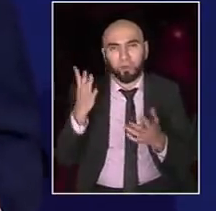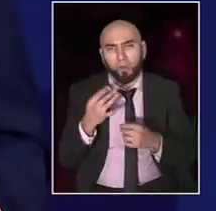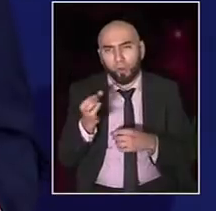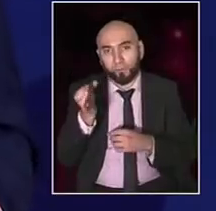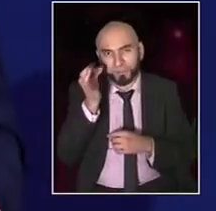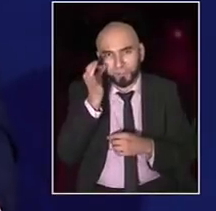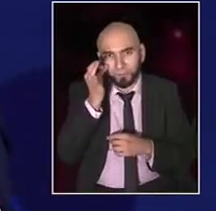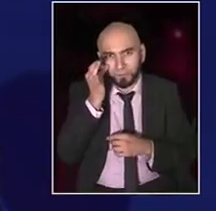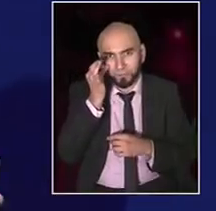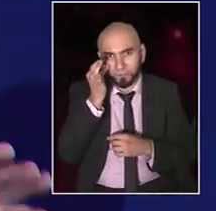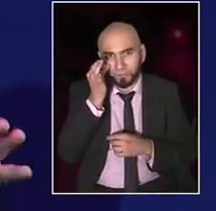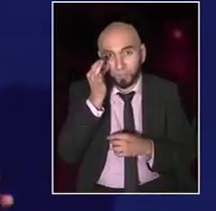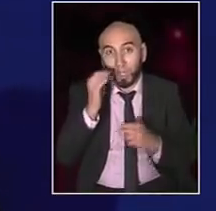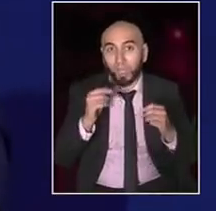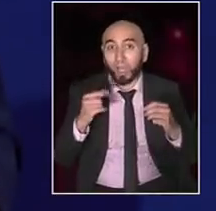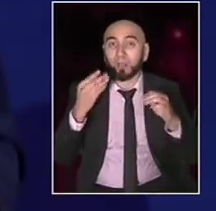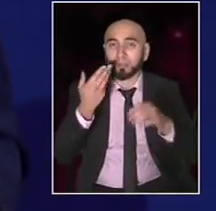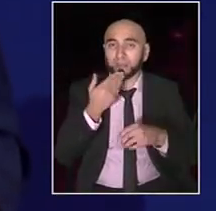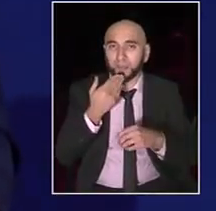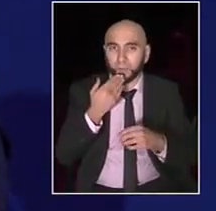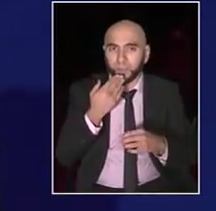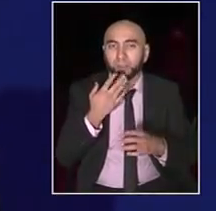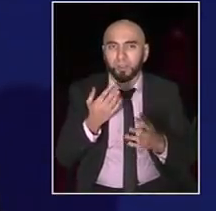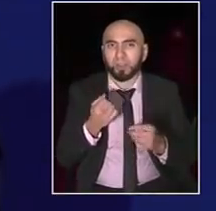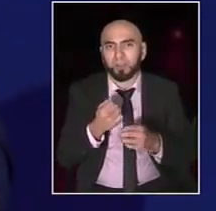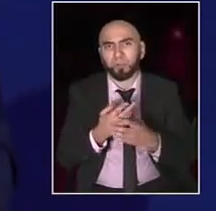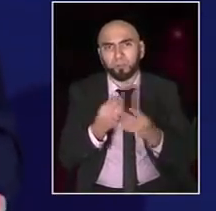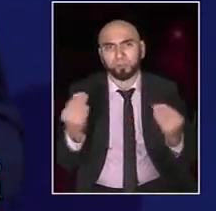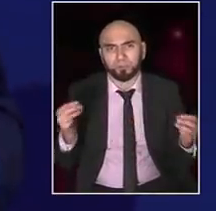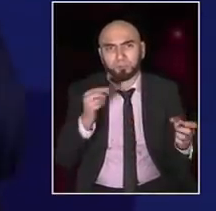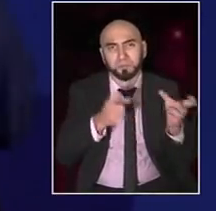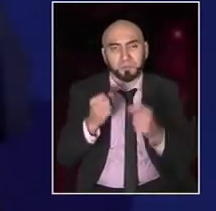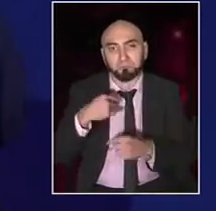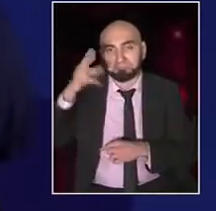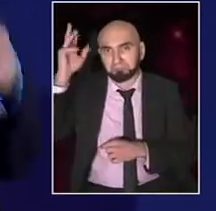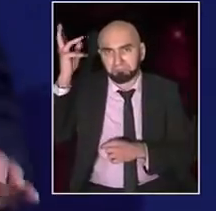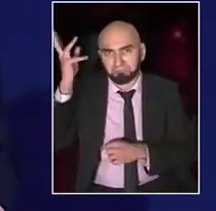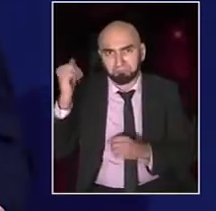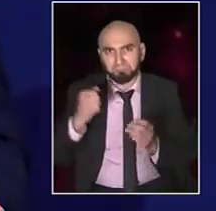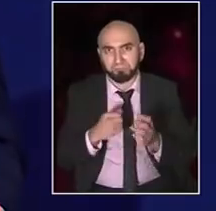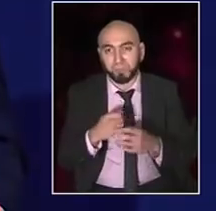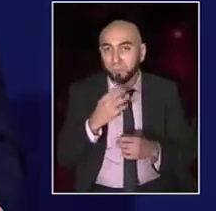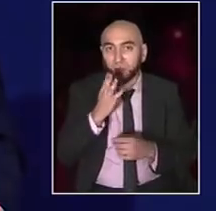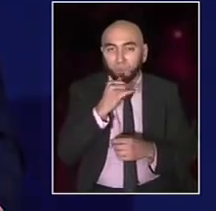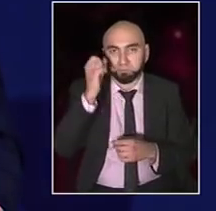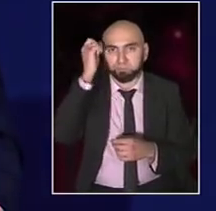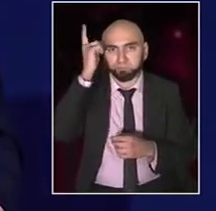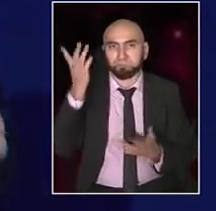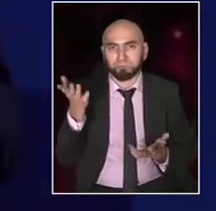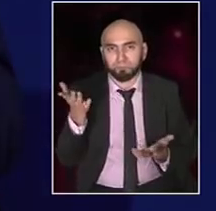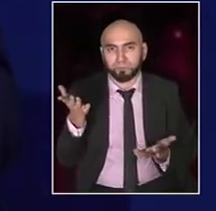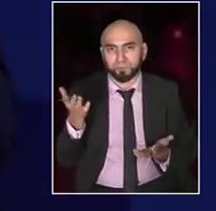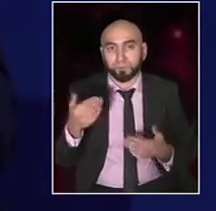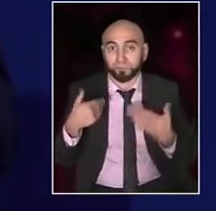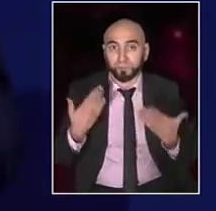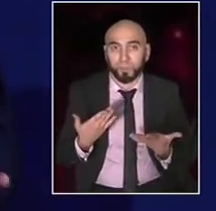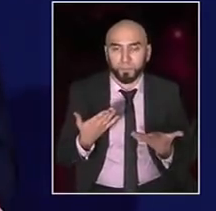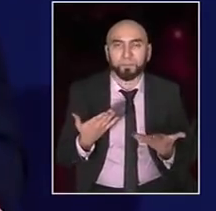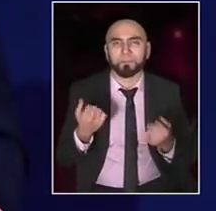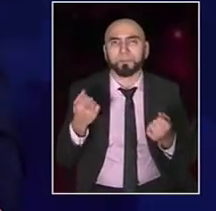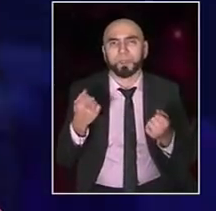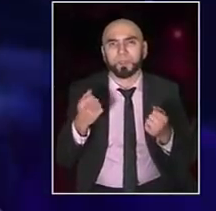que hay un cierto grado de analfabetismo respecto a los desafíos del mundo que viene, de la comprensión de lo que está sucediendo, es la